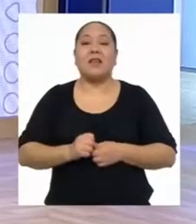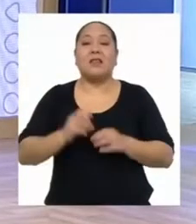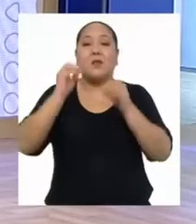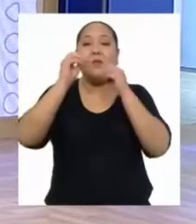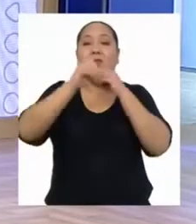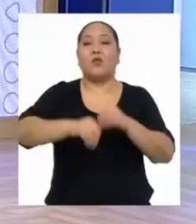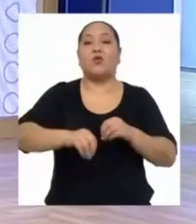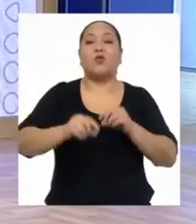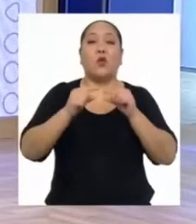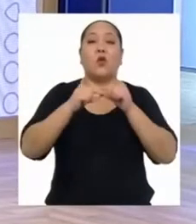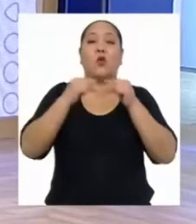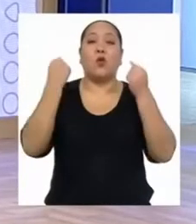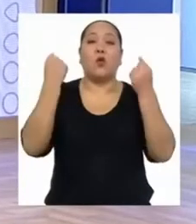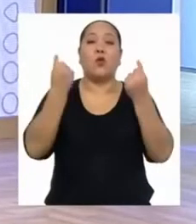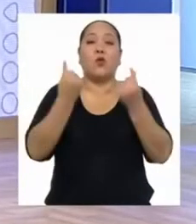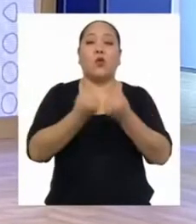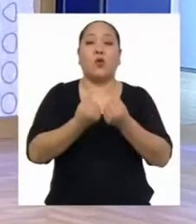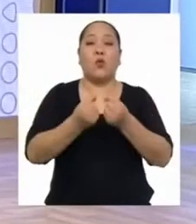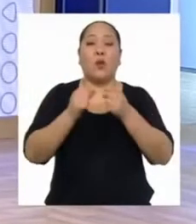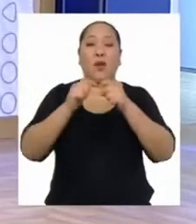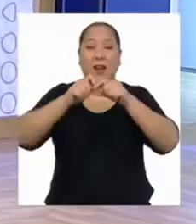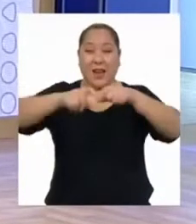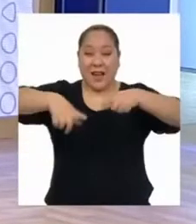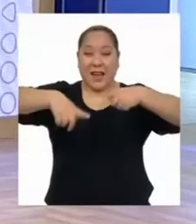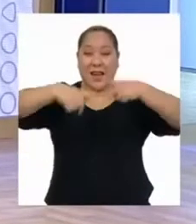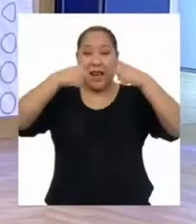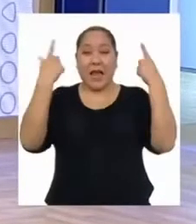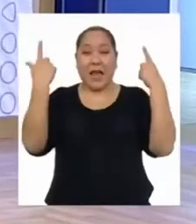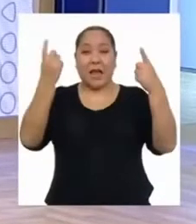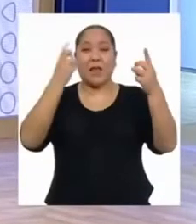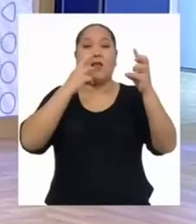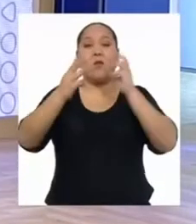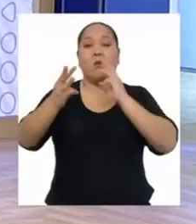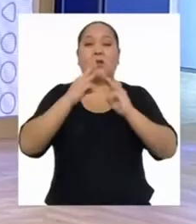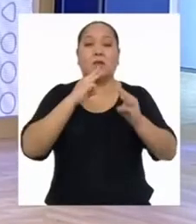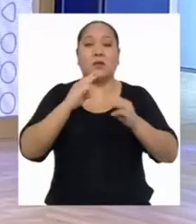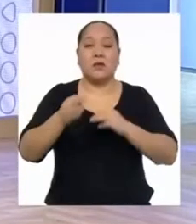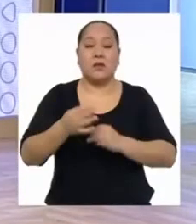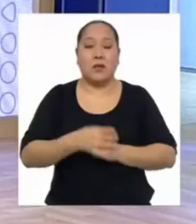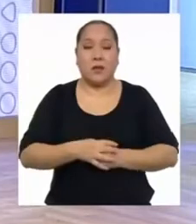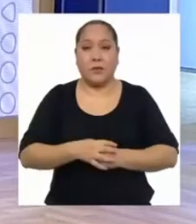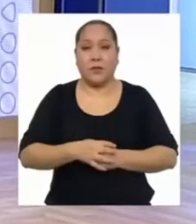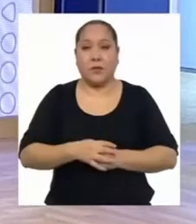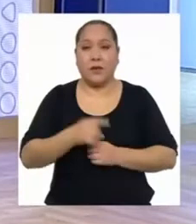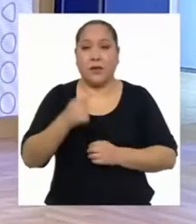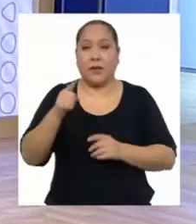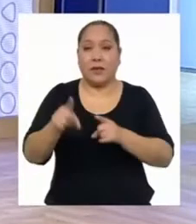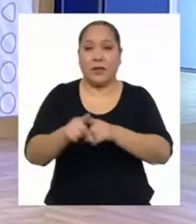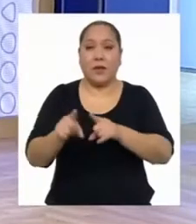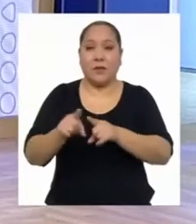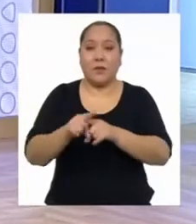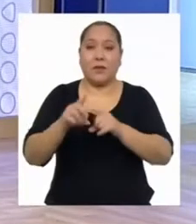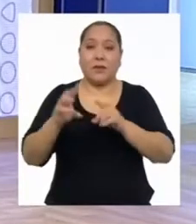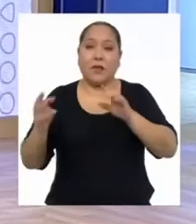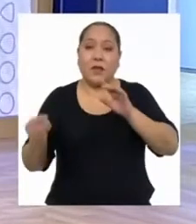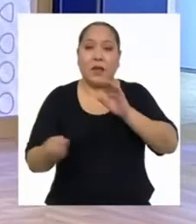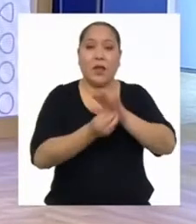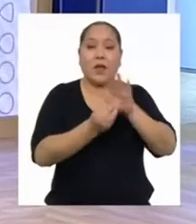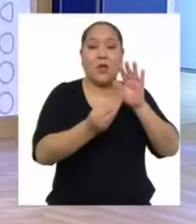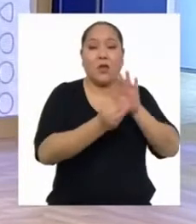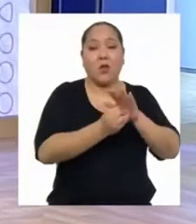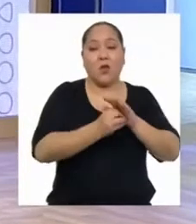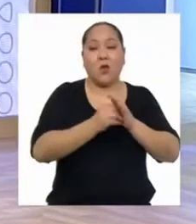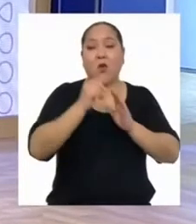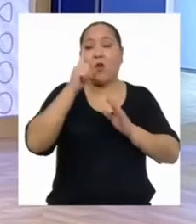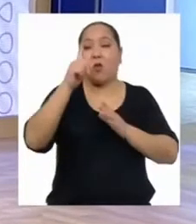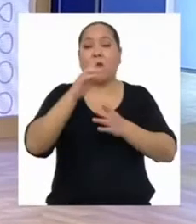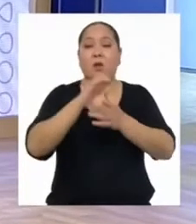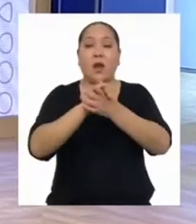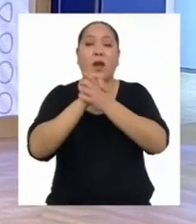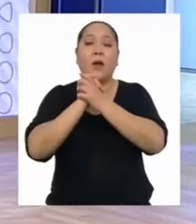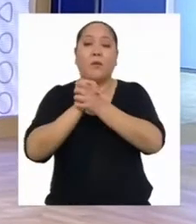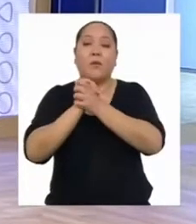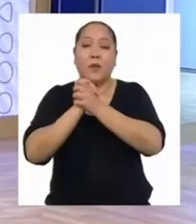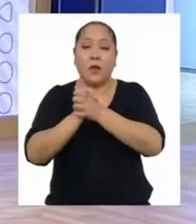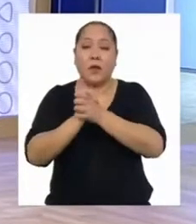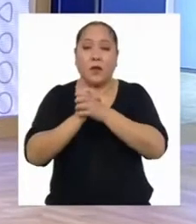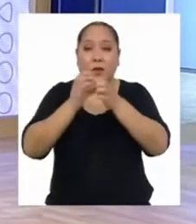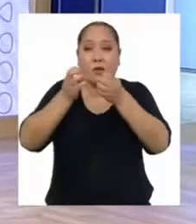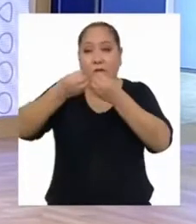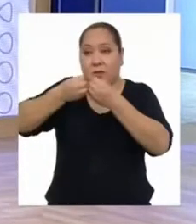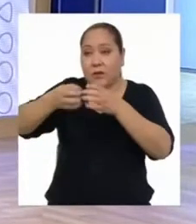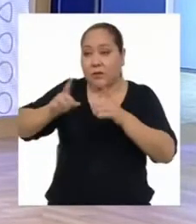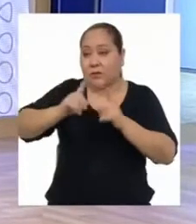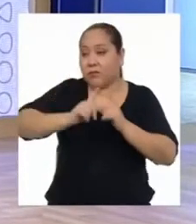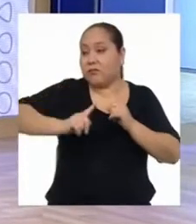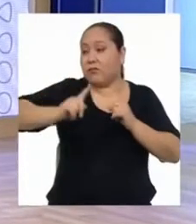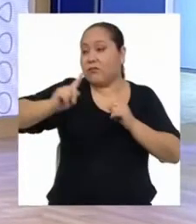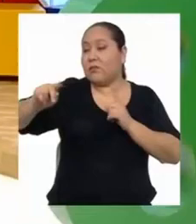de mi promoción de colegio. Y hace poco se añadió a un amigo que había estado fuera del país un tiempo y que había perdido contacto con